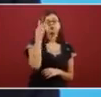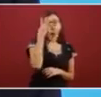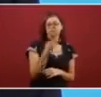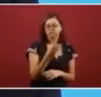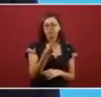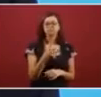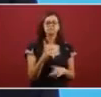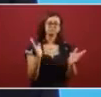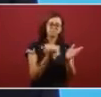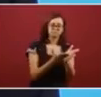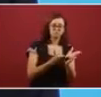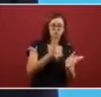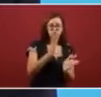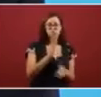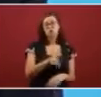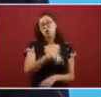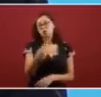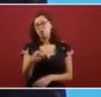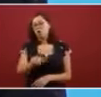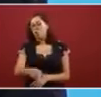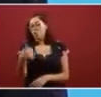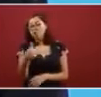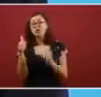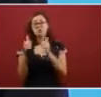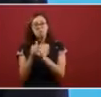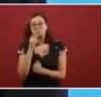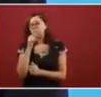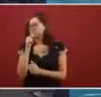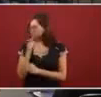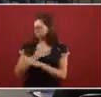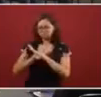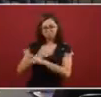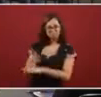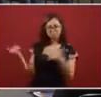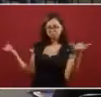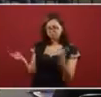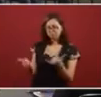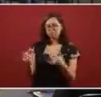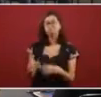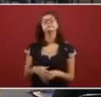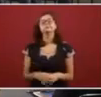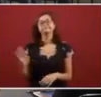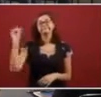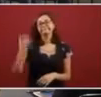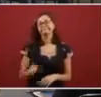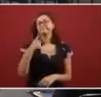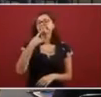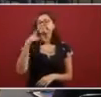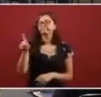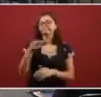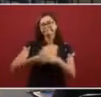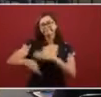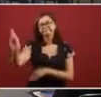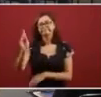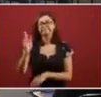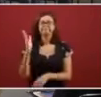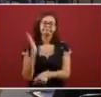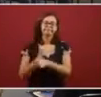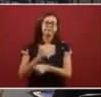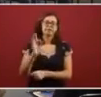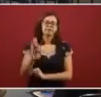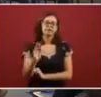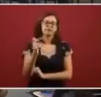y la presencia de fuerza pública no se permitieron verificar y el día de hoy estamos presentando denuncia penal ante la